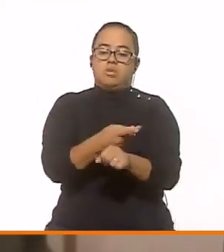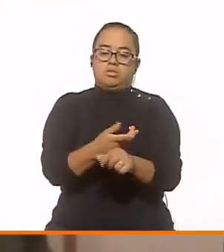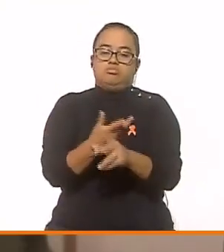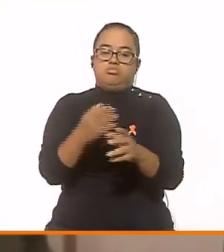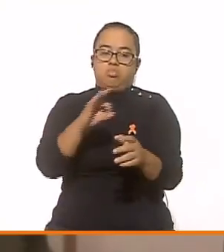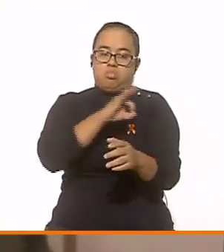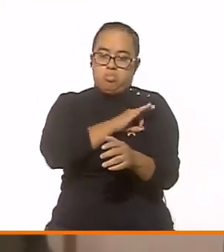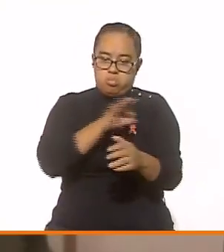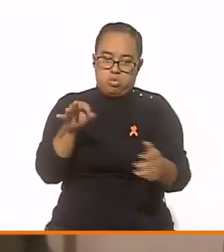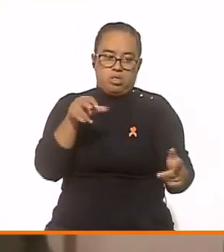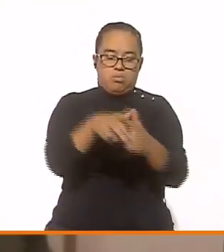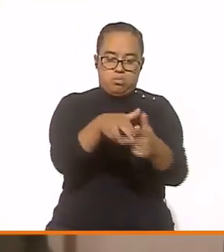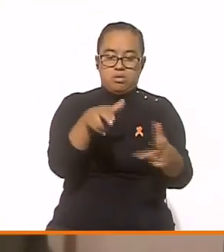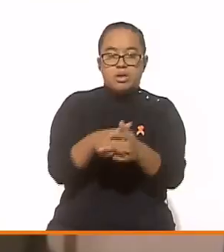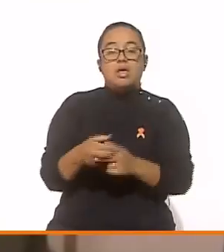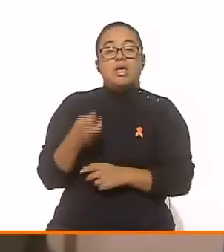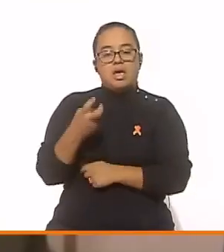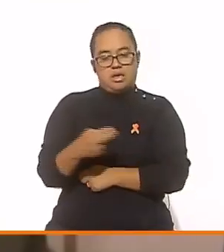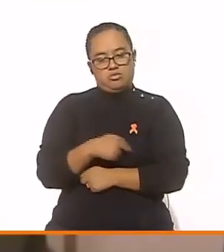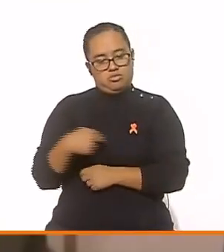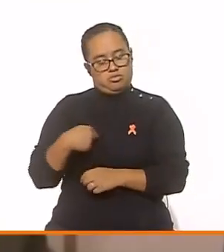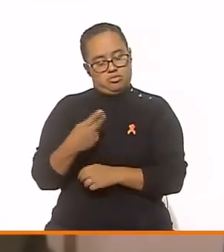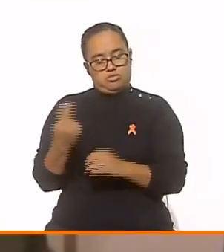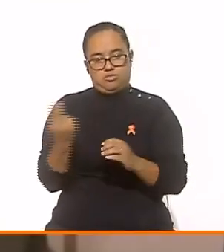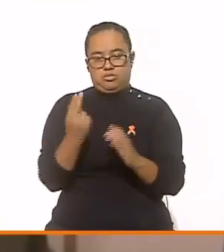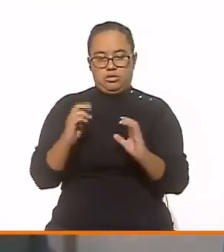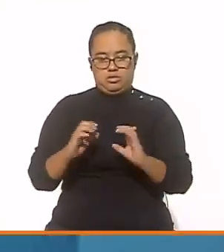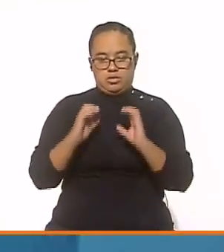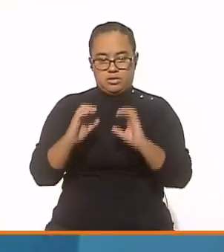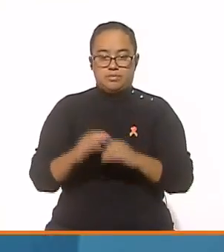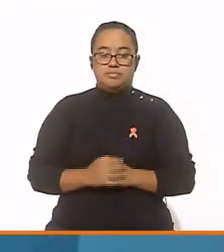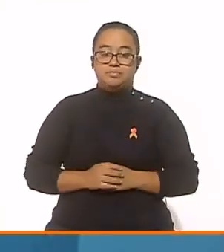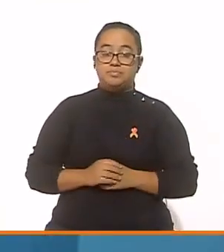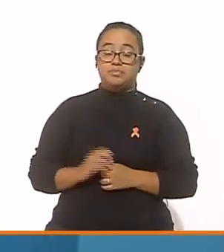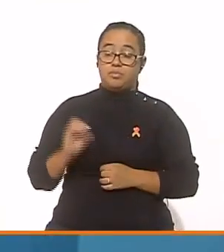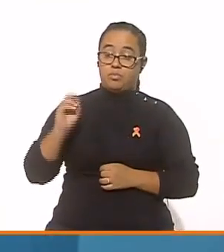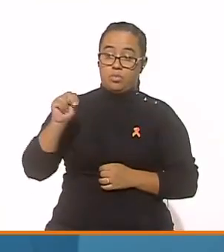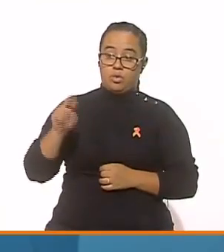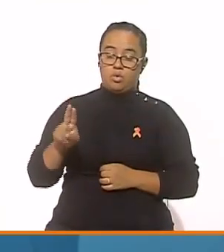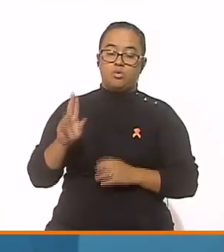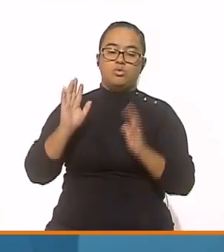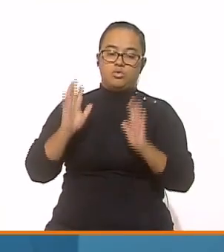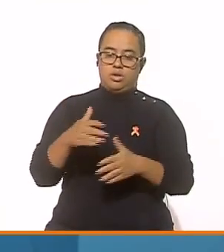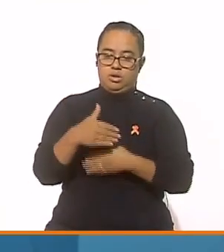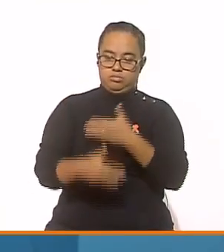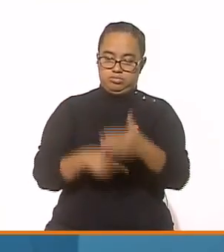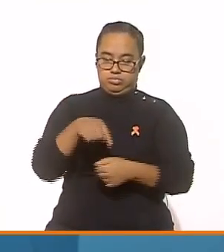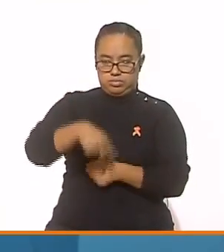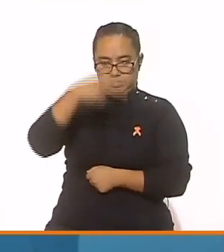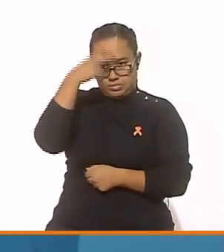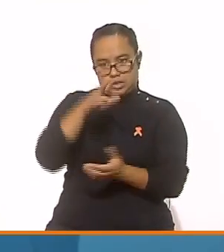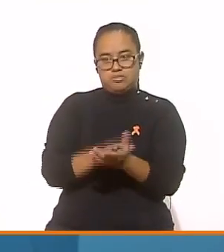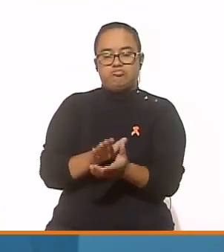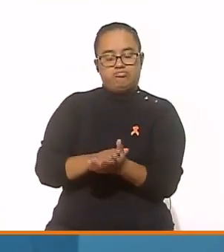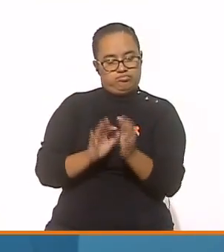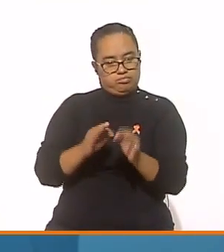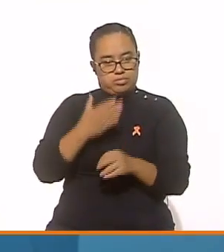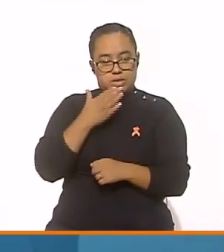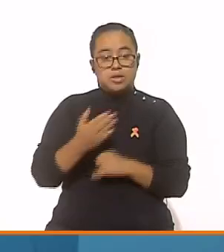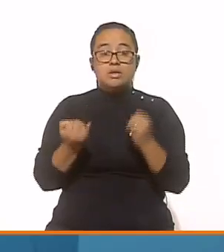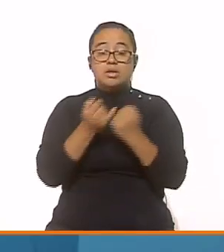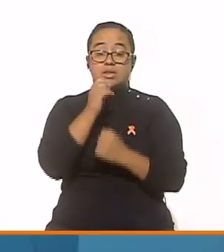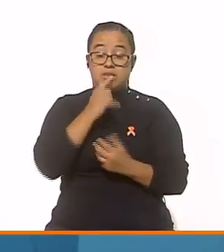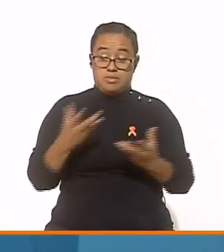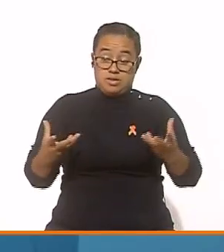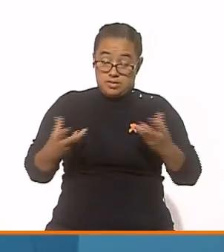ONU en distintos documentos. Así es, pues por lo pronto la ONU ya está celebrando este paso que damos en México, y pues yo celebro que